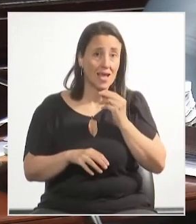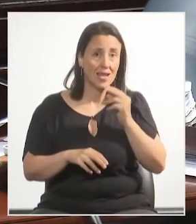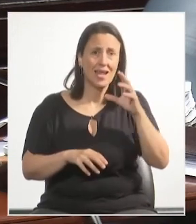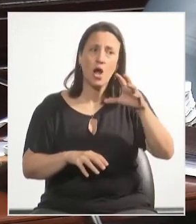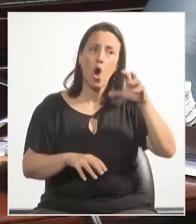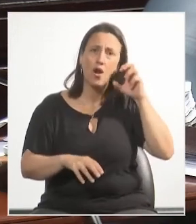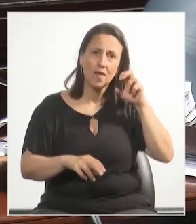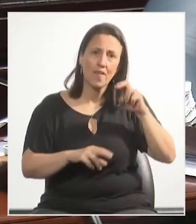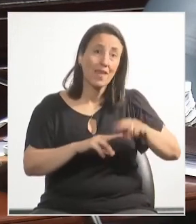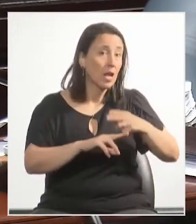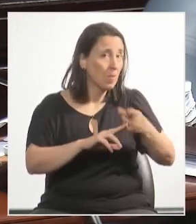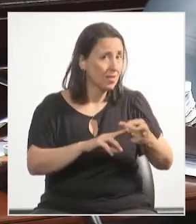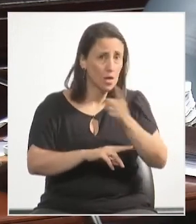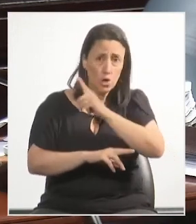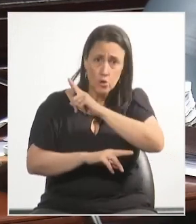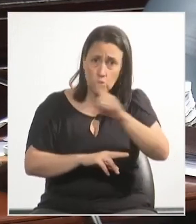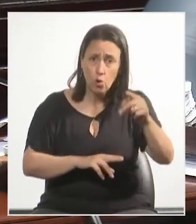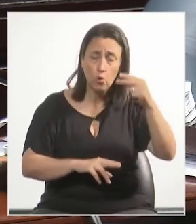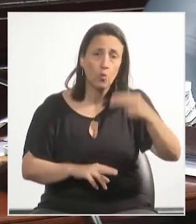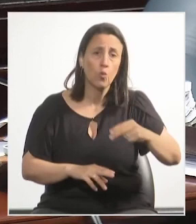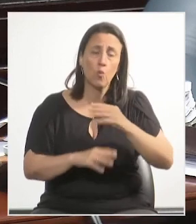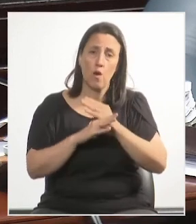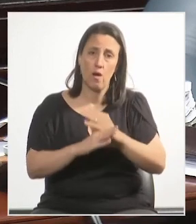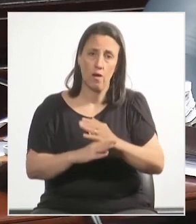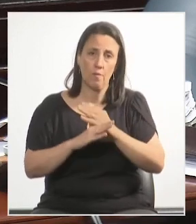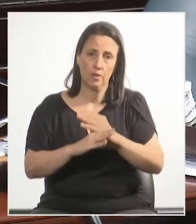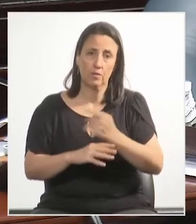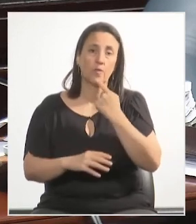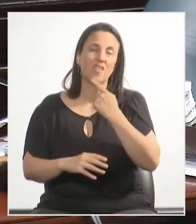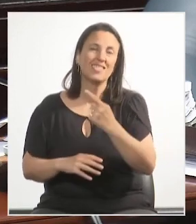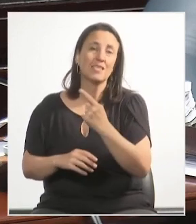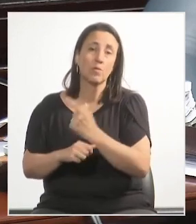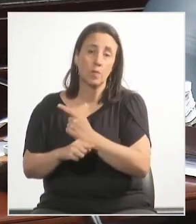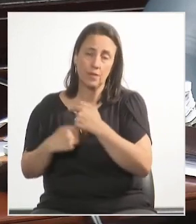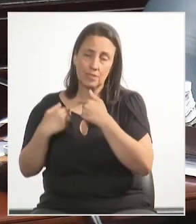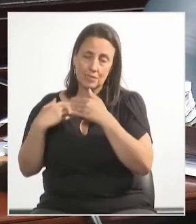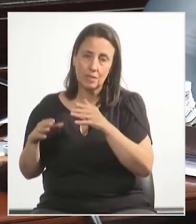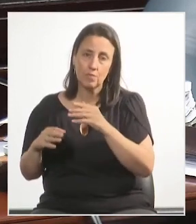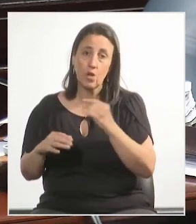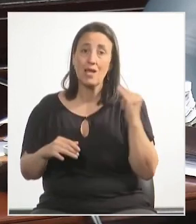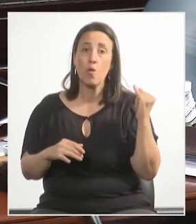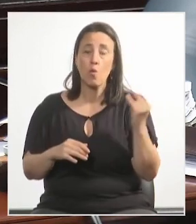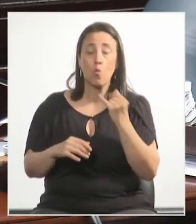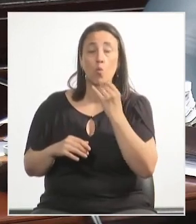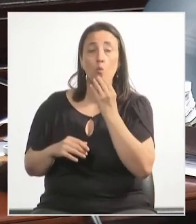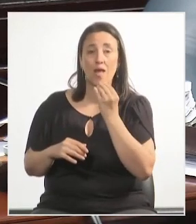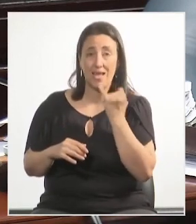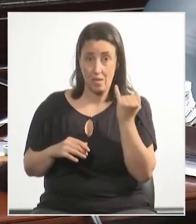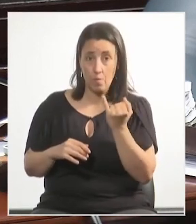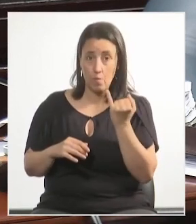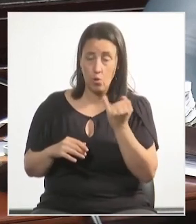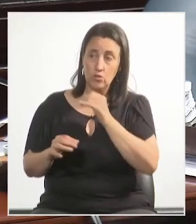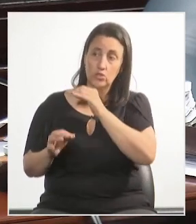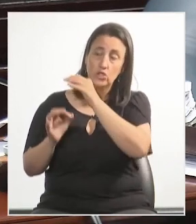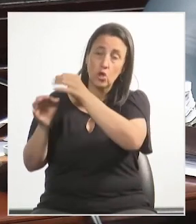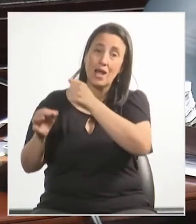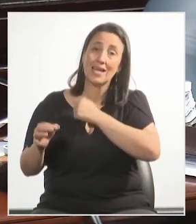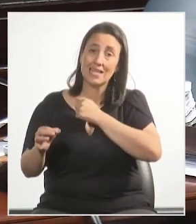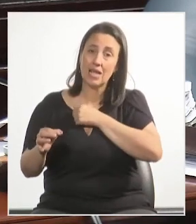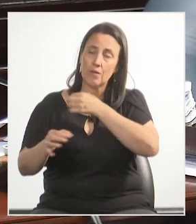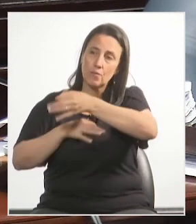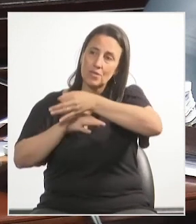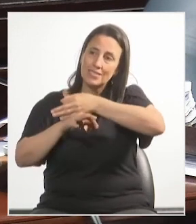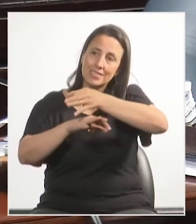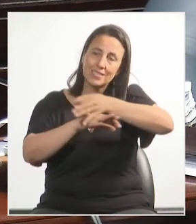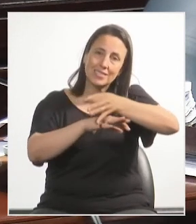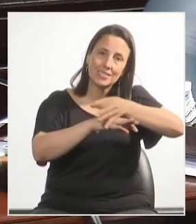reitere. Como señalamos al comienzo, el judaísmo transmitió al cristianismo los principios morales que han orientado la vida